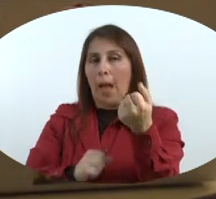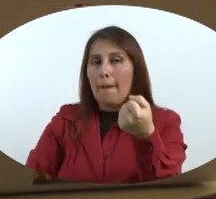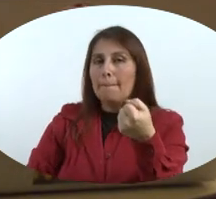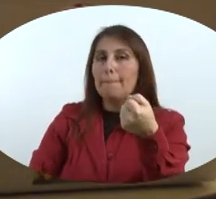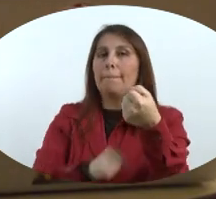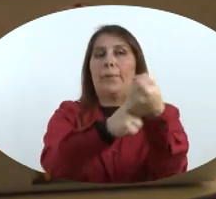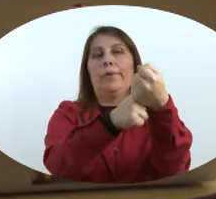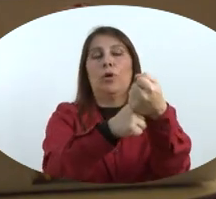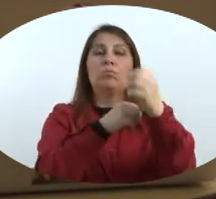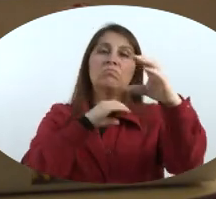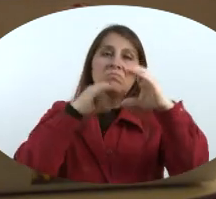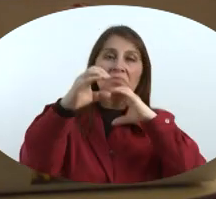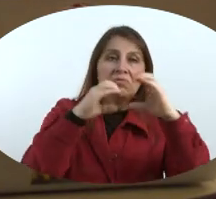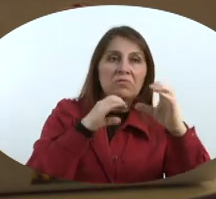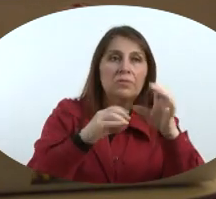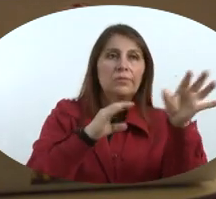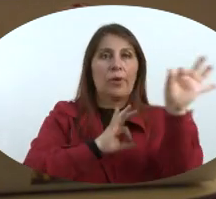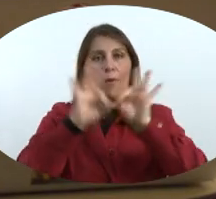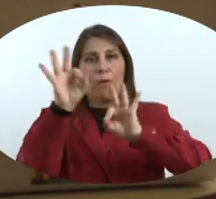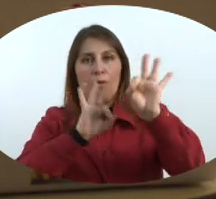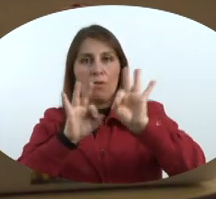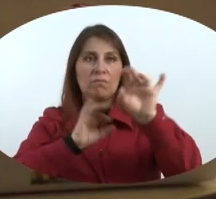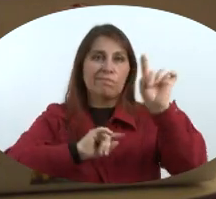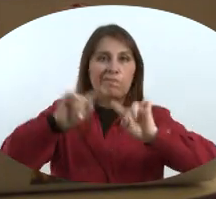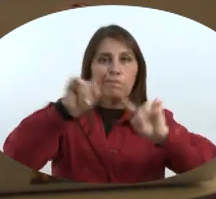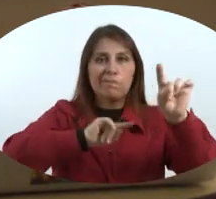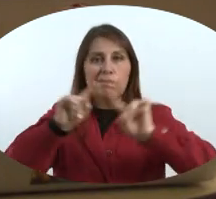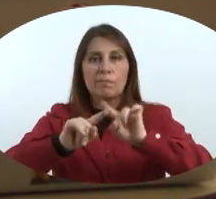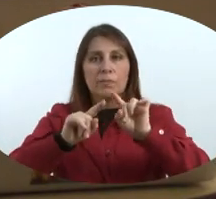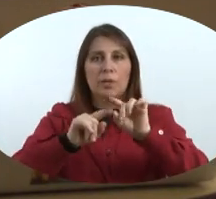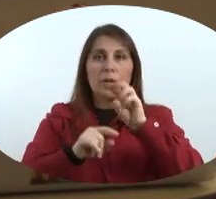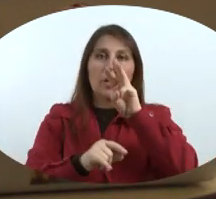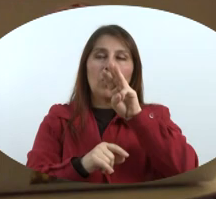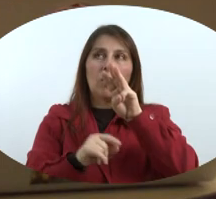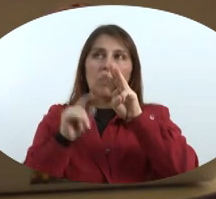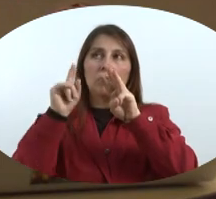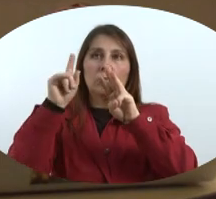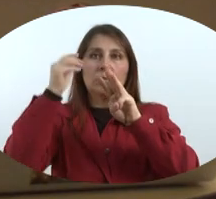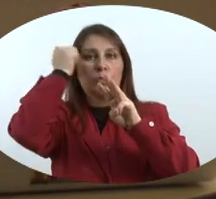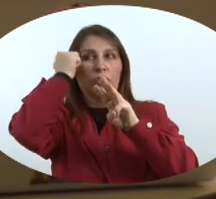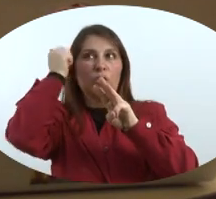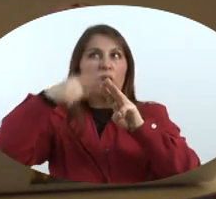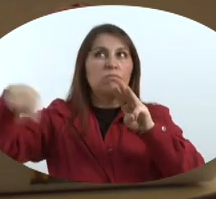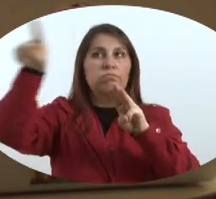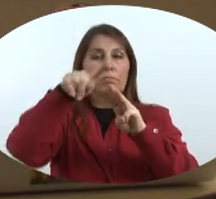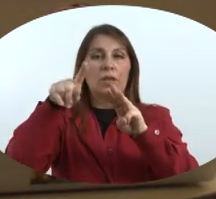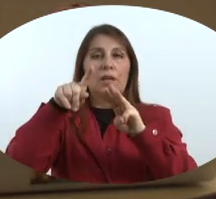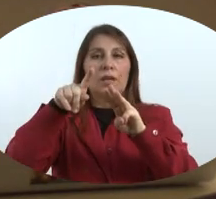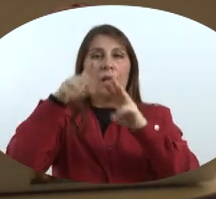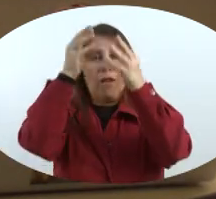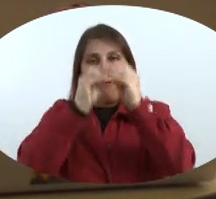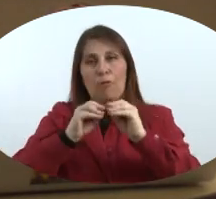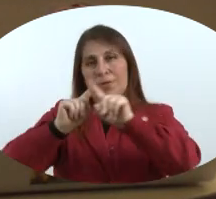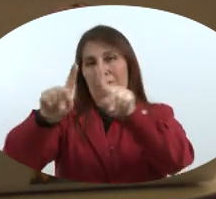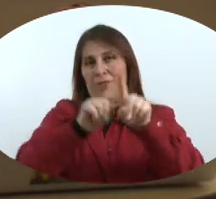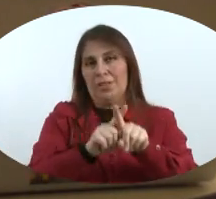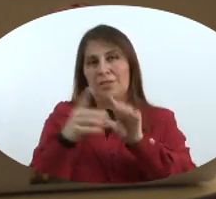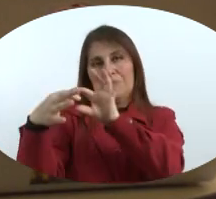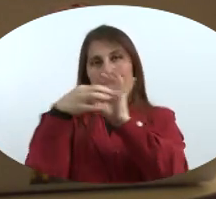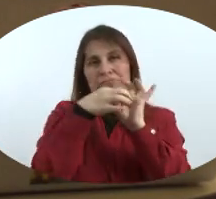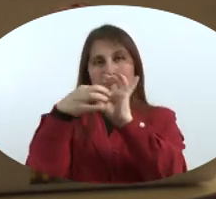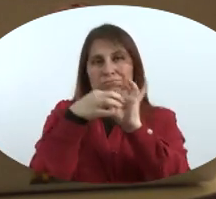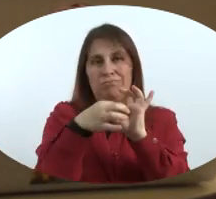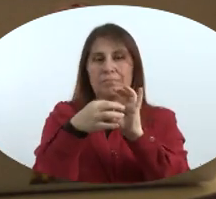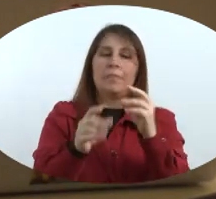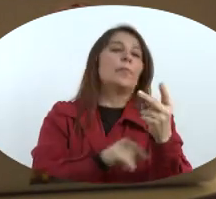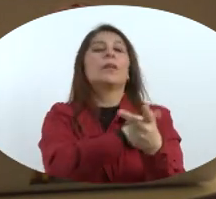la comunicación o la coordinación con el magisterio en sus en sus diferentes expresiones pero